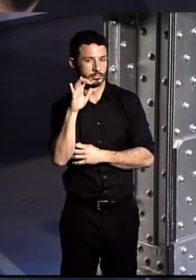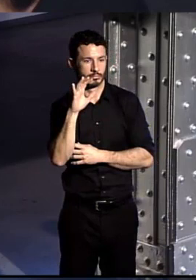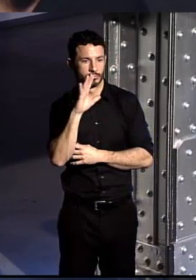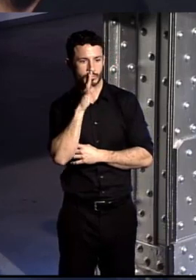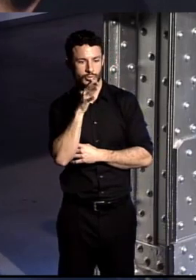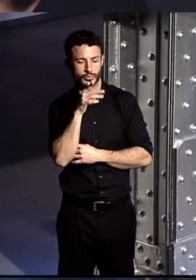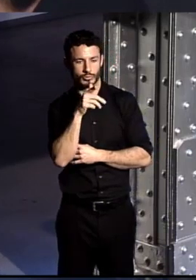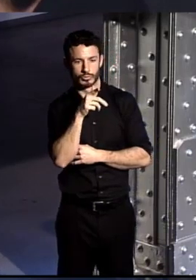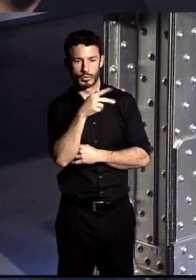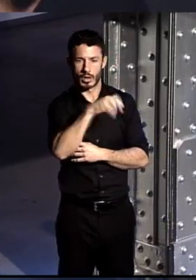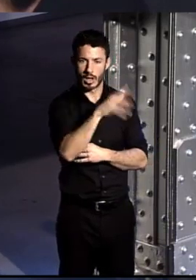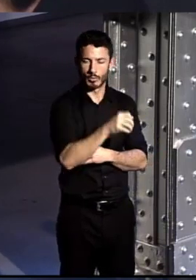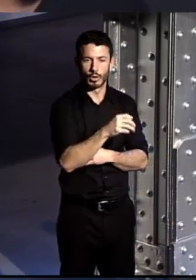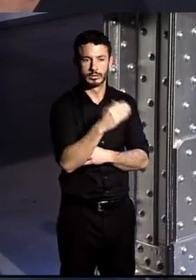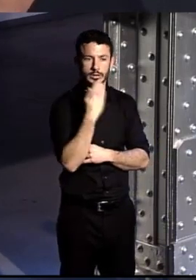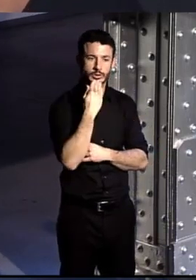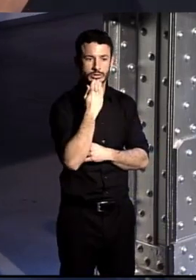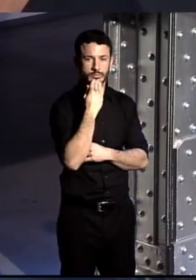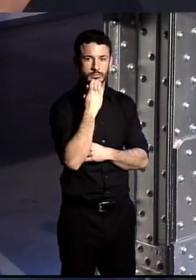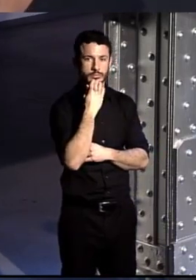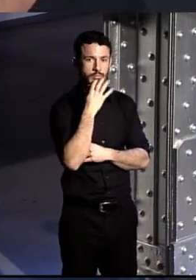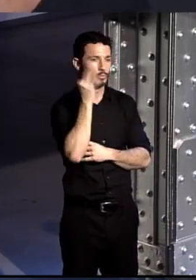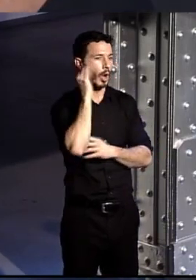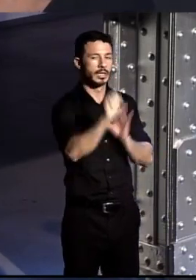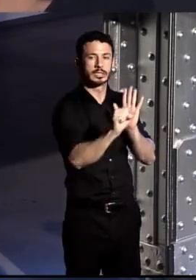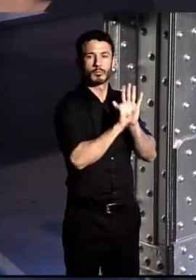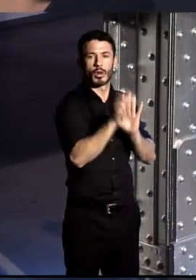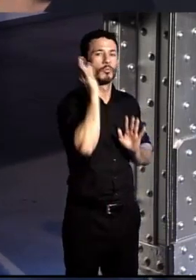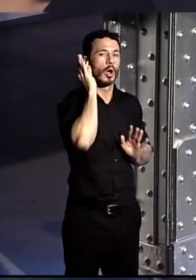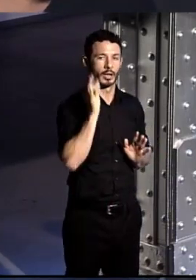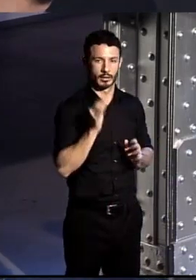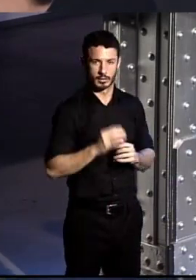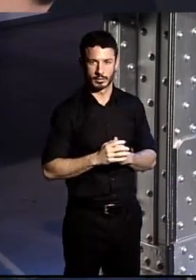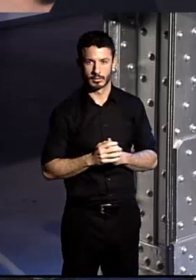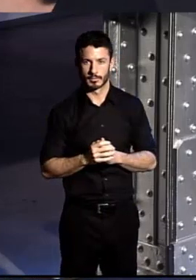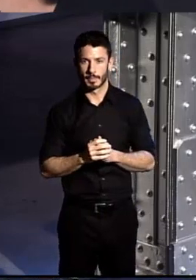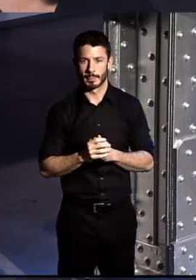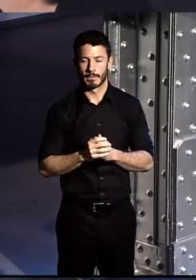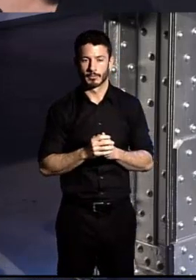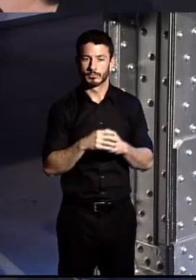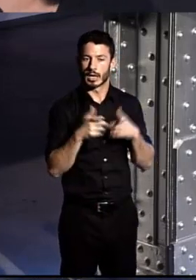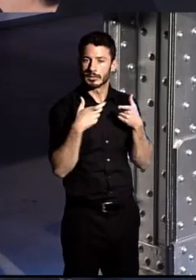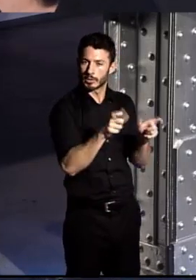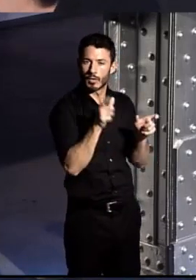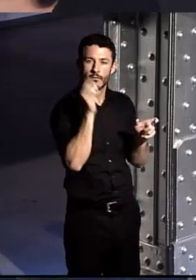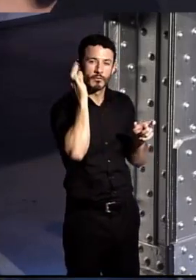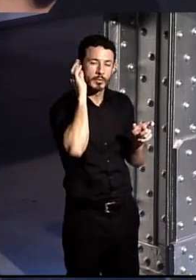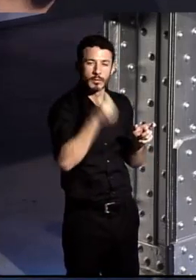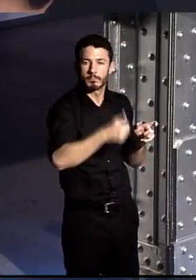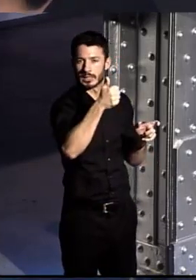identifico más con una mujer, como una mujer un poco simbólica, ¿no? No con un aspecto más femenino, sino con